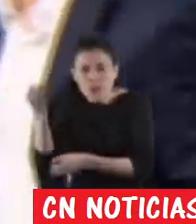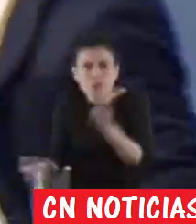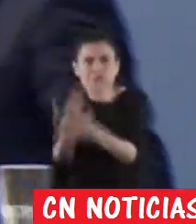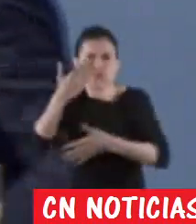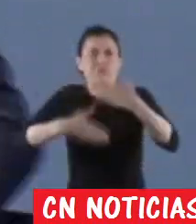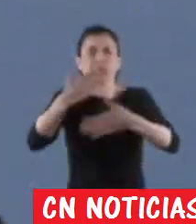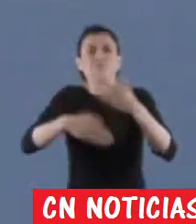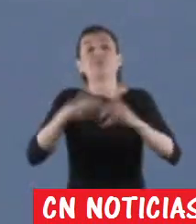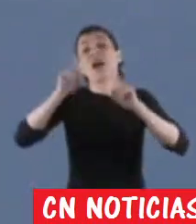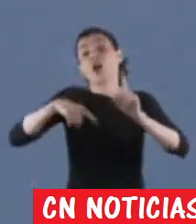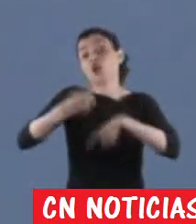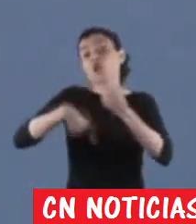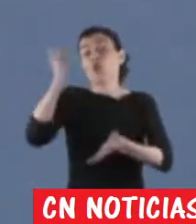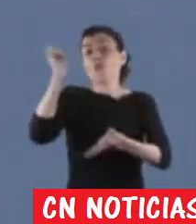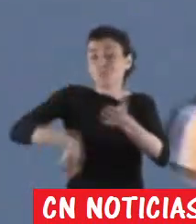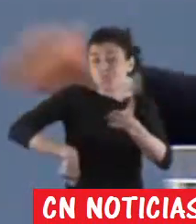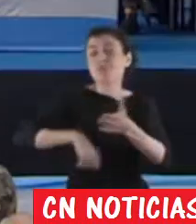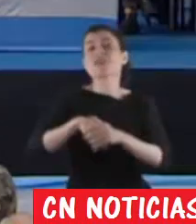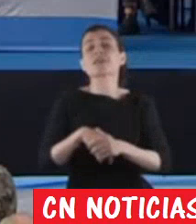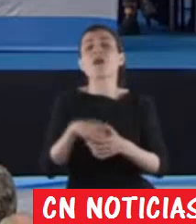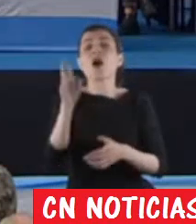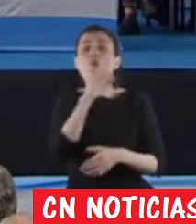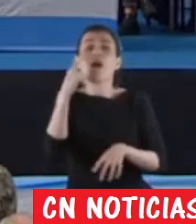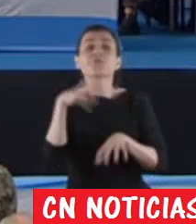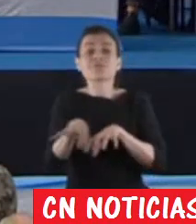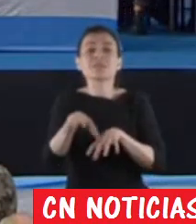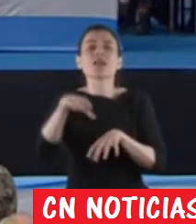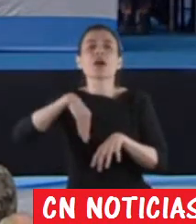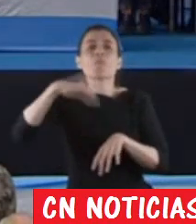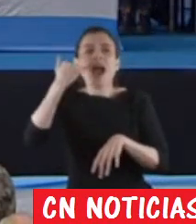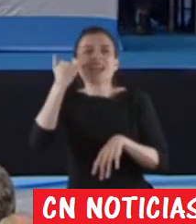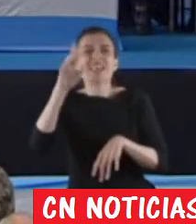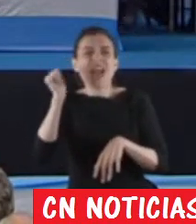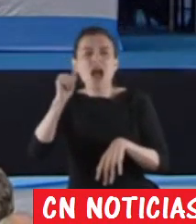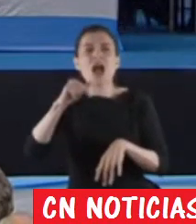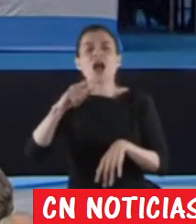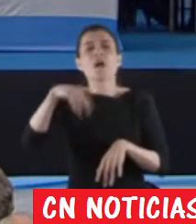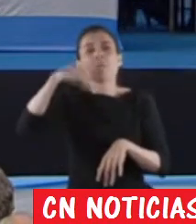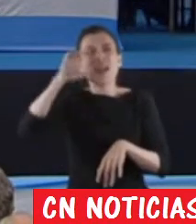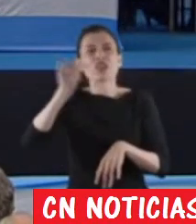Firmará seguidamente la intendenta municipal de Quilmes, Mayra Mendoza.